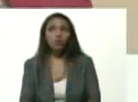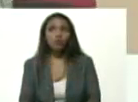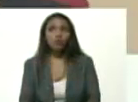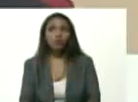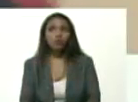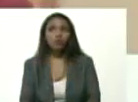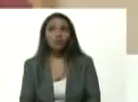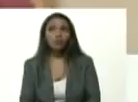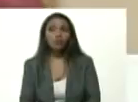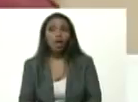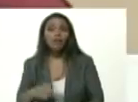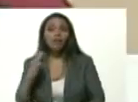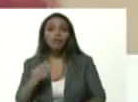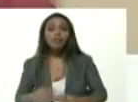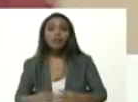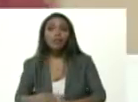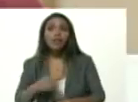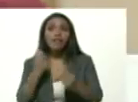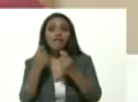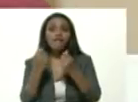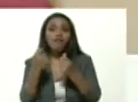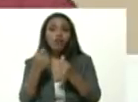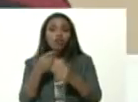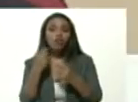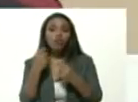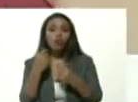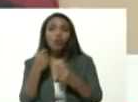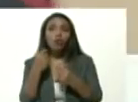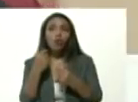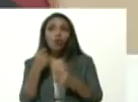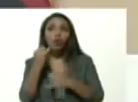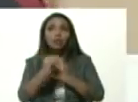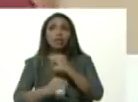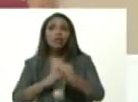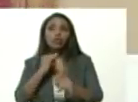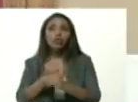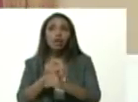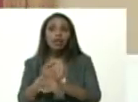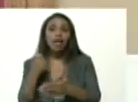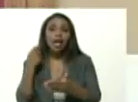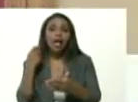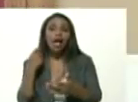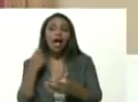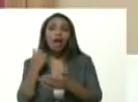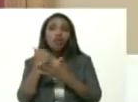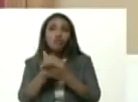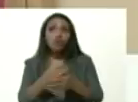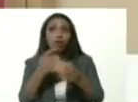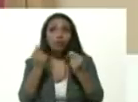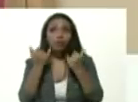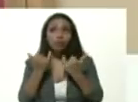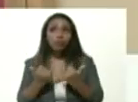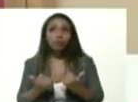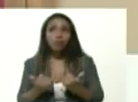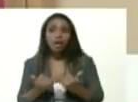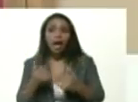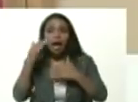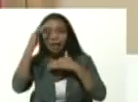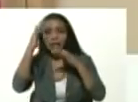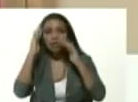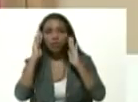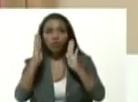Fondo Monetario Internacional, de la Banca Mundial, a todos los fondos de ayuda inmediata para